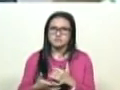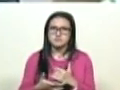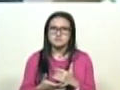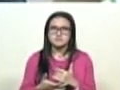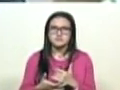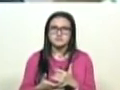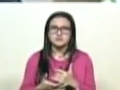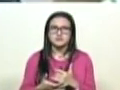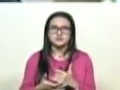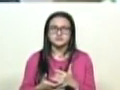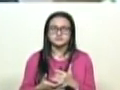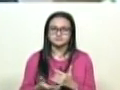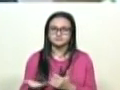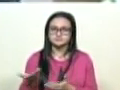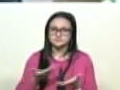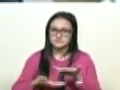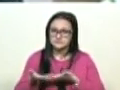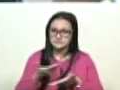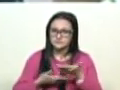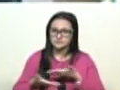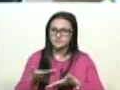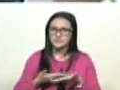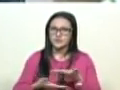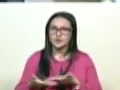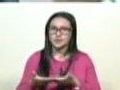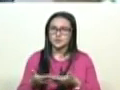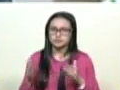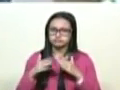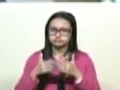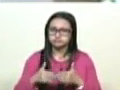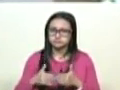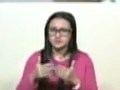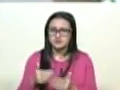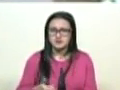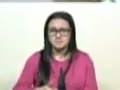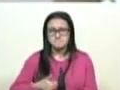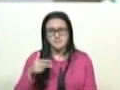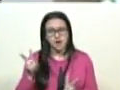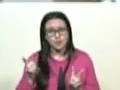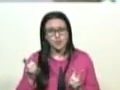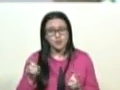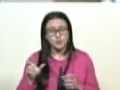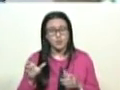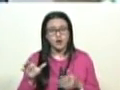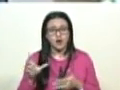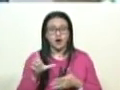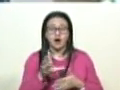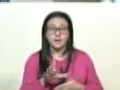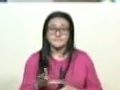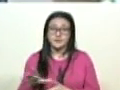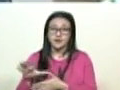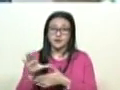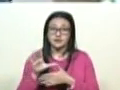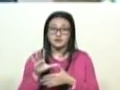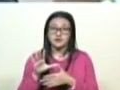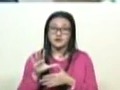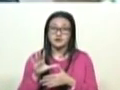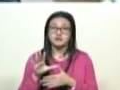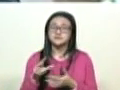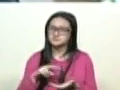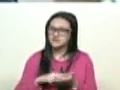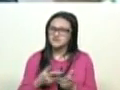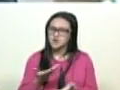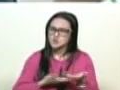puertos comerciales, mercantes más modernos de nuestra América. Y todo esto ha sido, ¿verdad?, con una cooperación